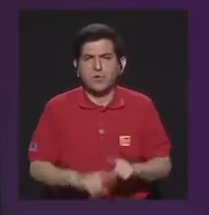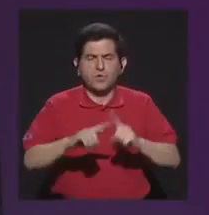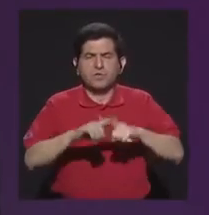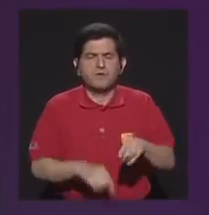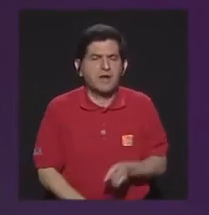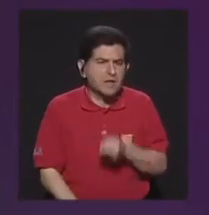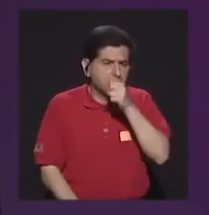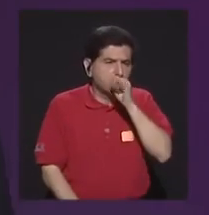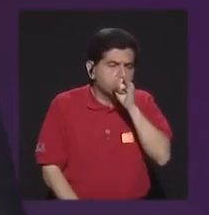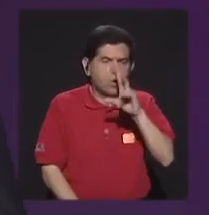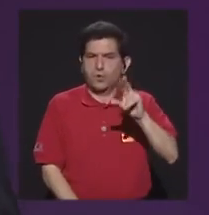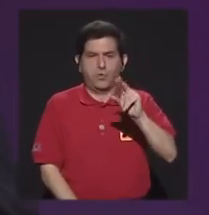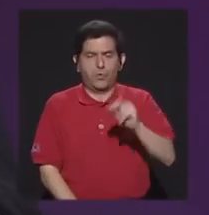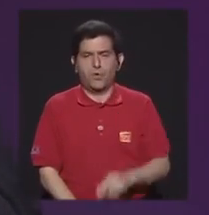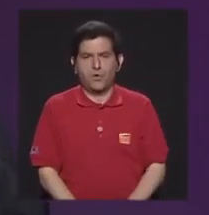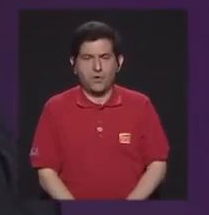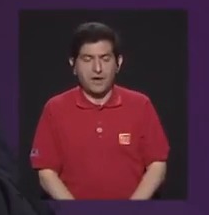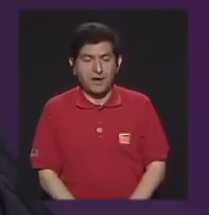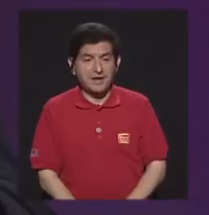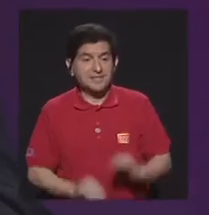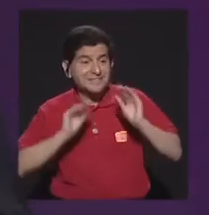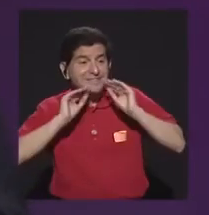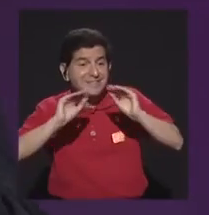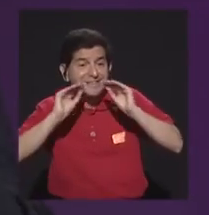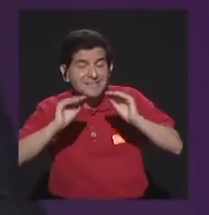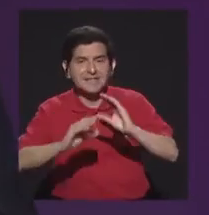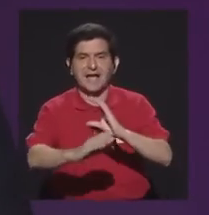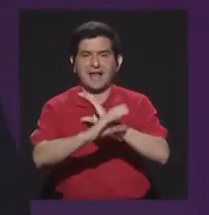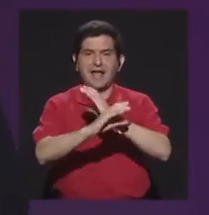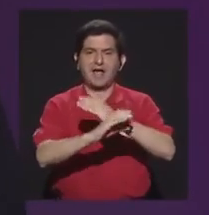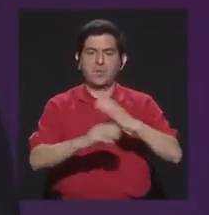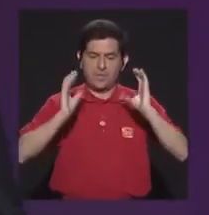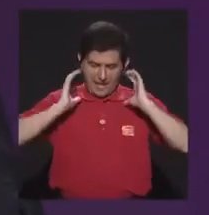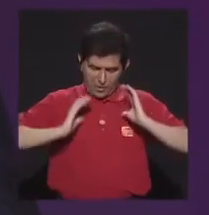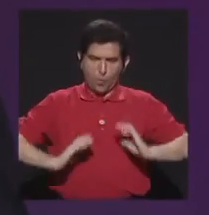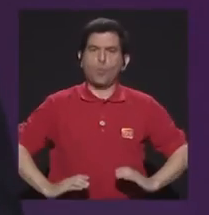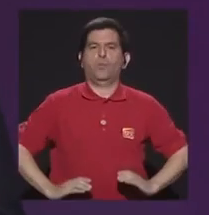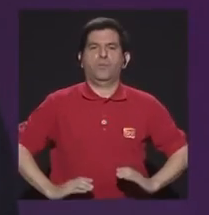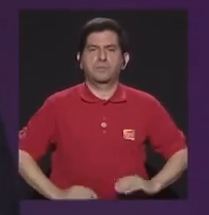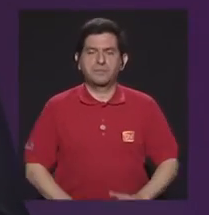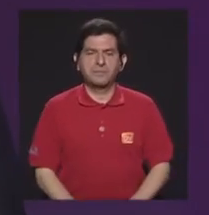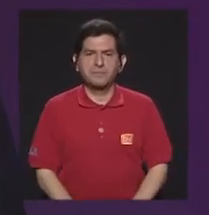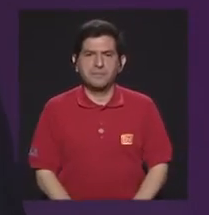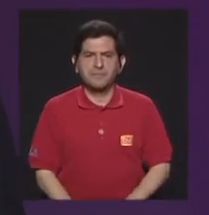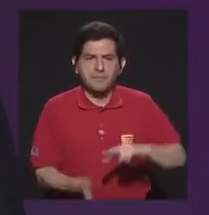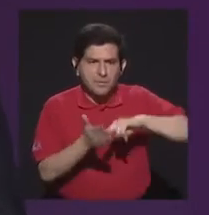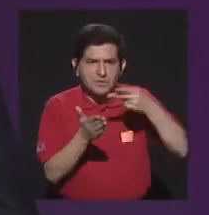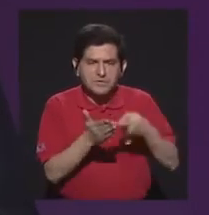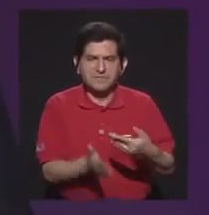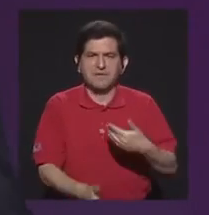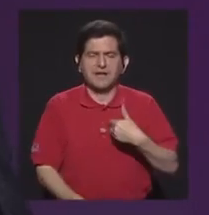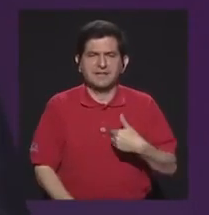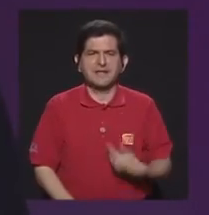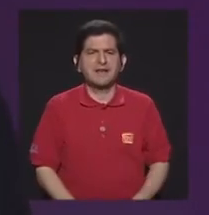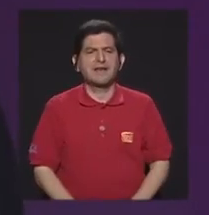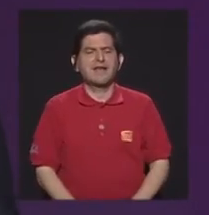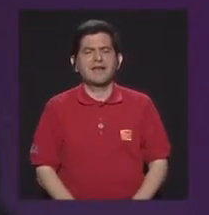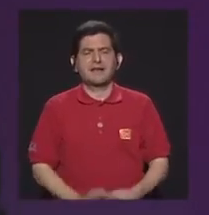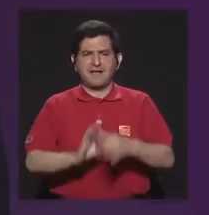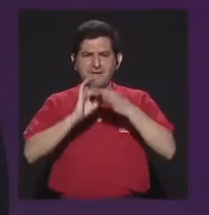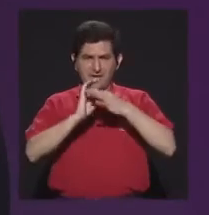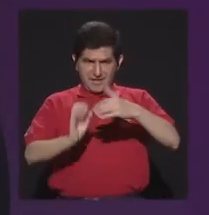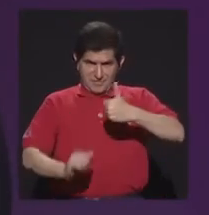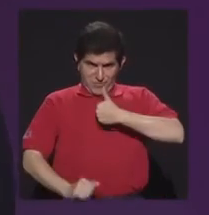anticonceptivos. Significa también enseñar a cuidarse por su cuerpo, a tener una relación saludable consigo